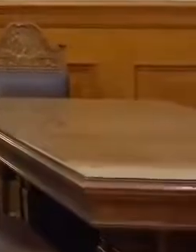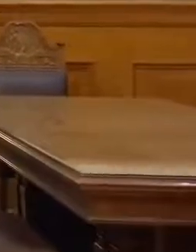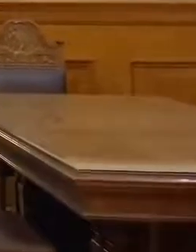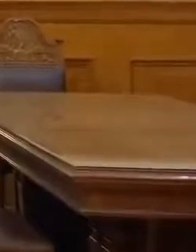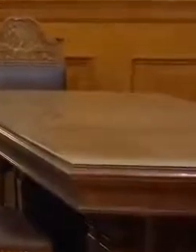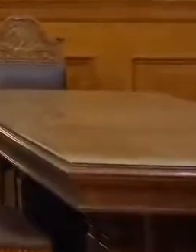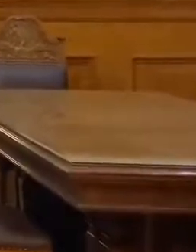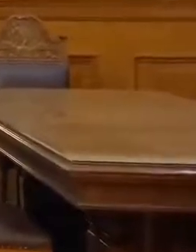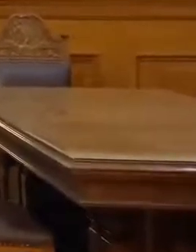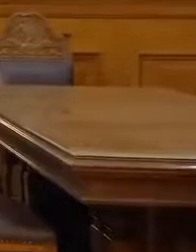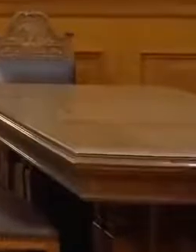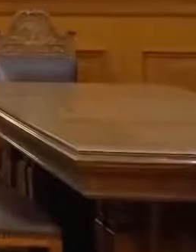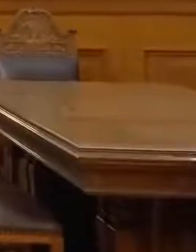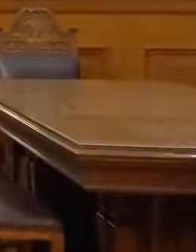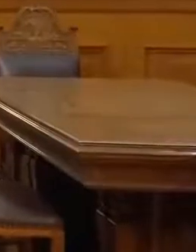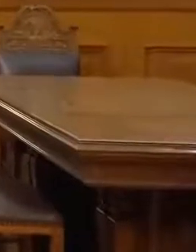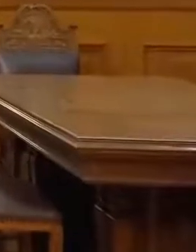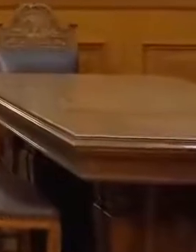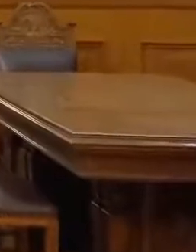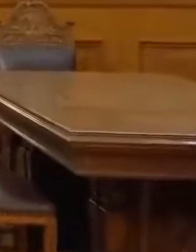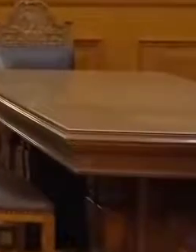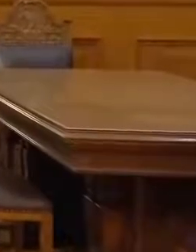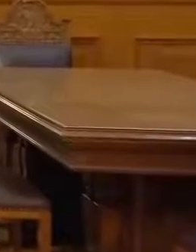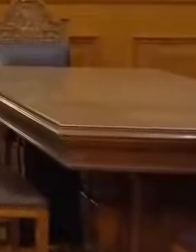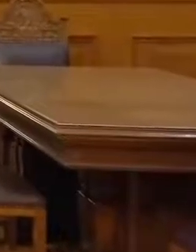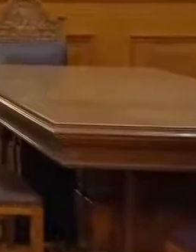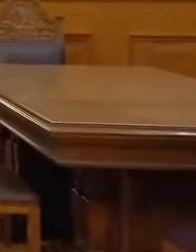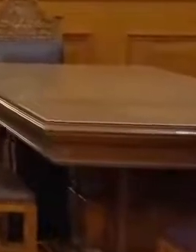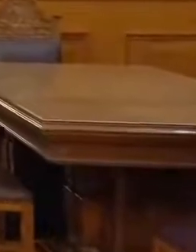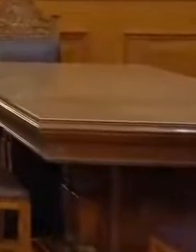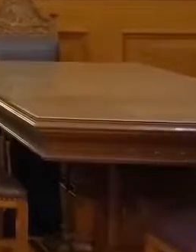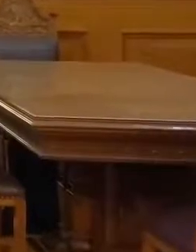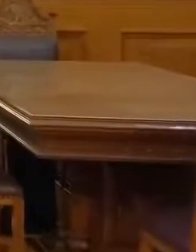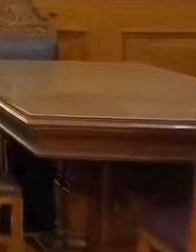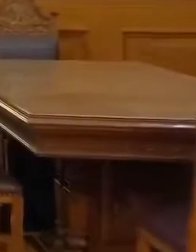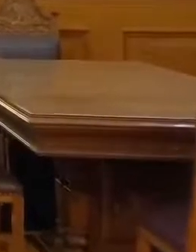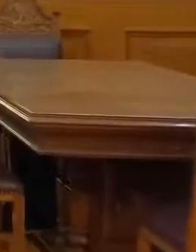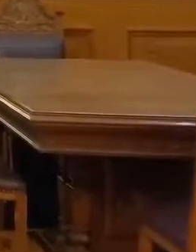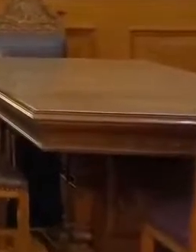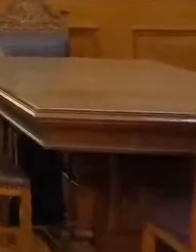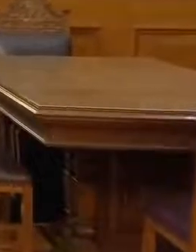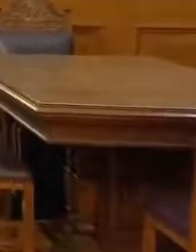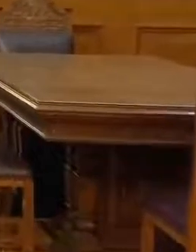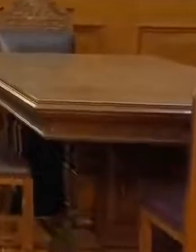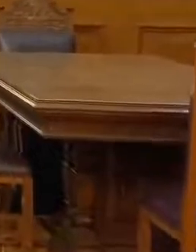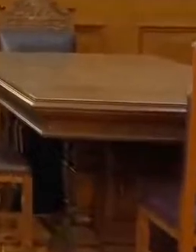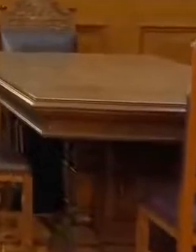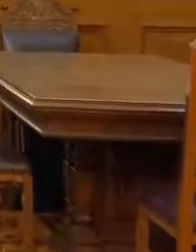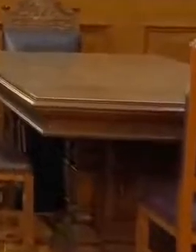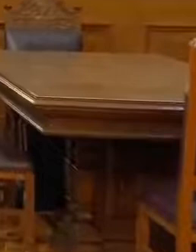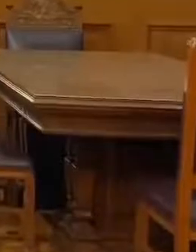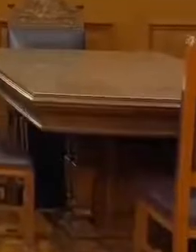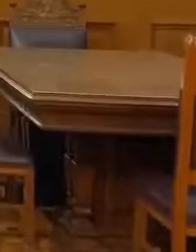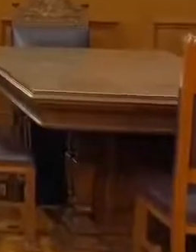1.400.000 empleos formales. Y ya llevamos